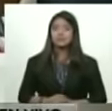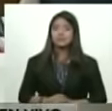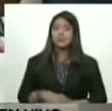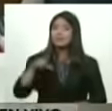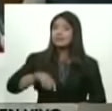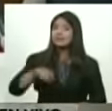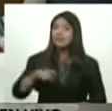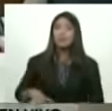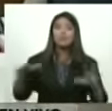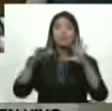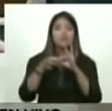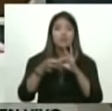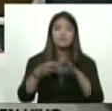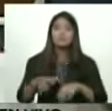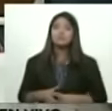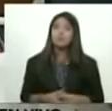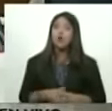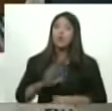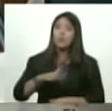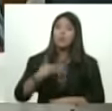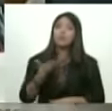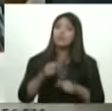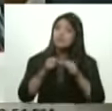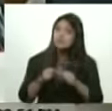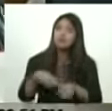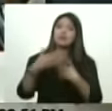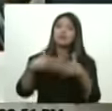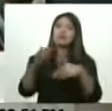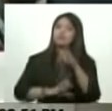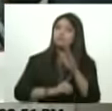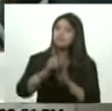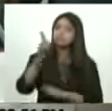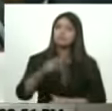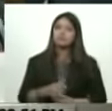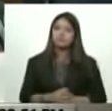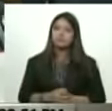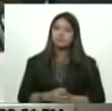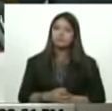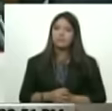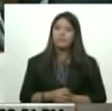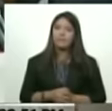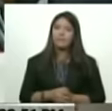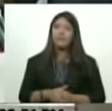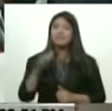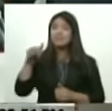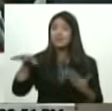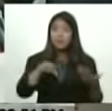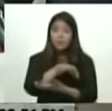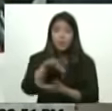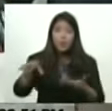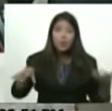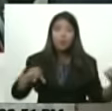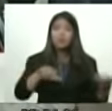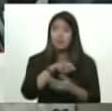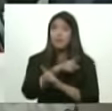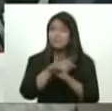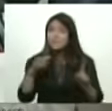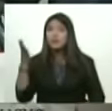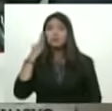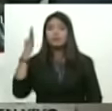necesitamos unificar las fuerzas para poder seguir saliendo adelante de esta crisis que tenemos, pero que sabemos